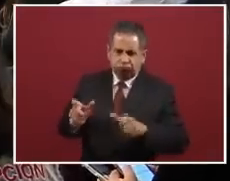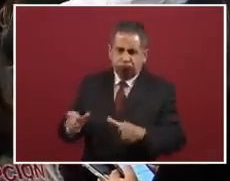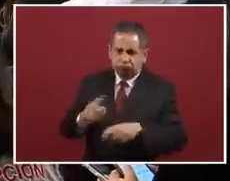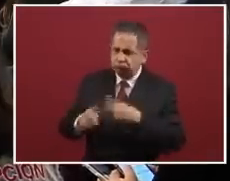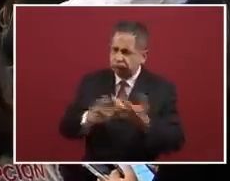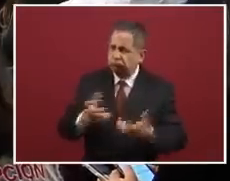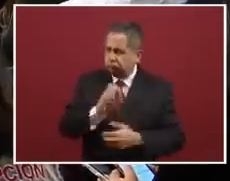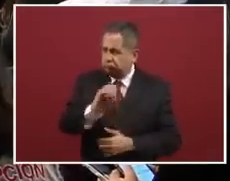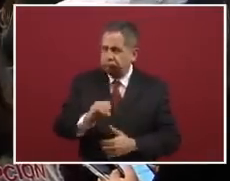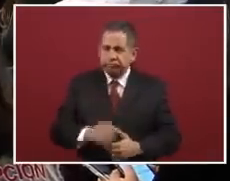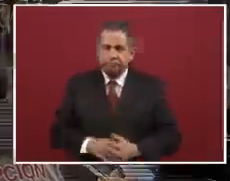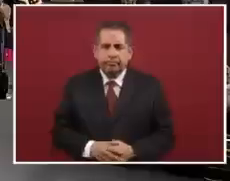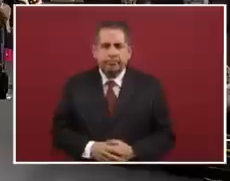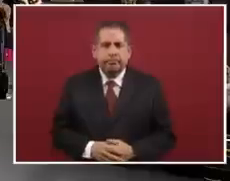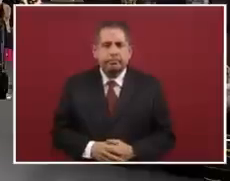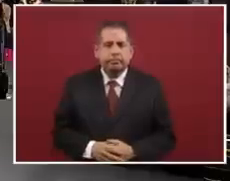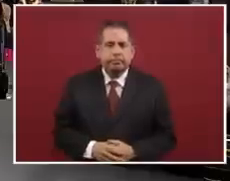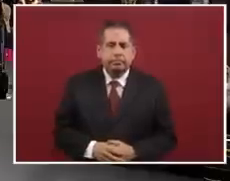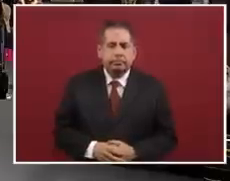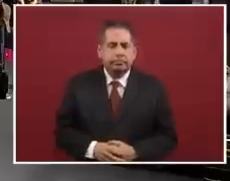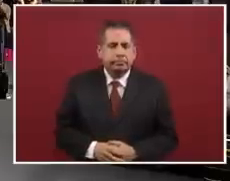frontera.